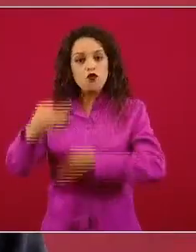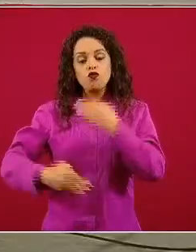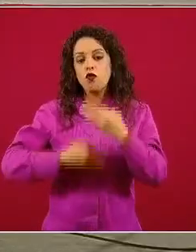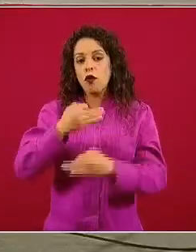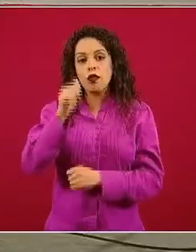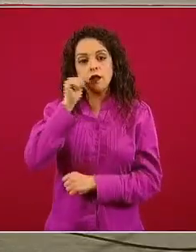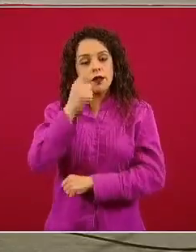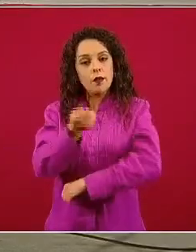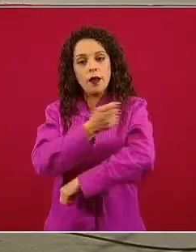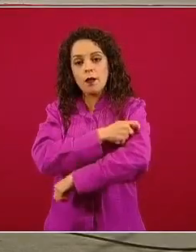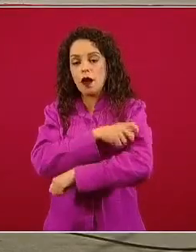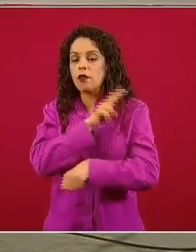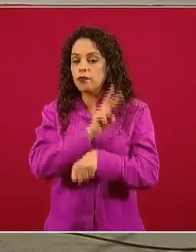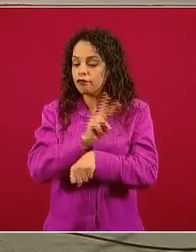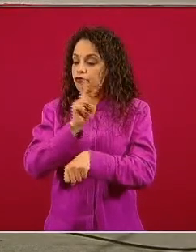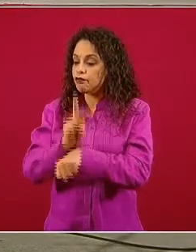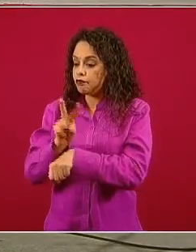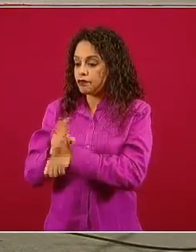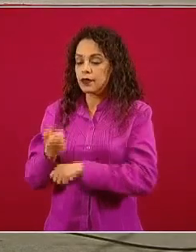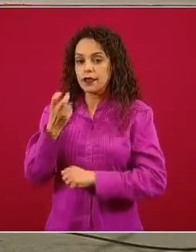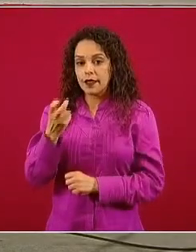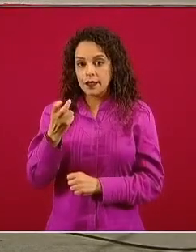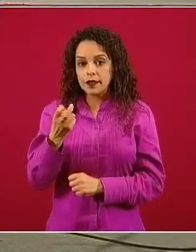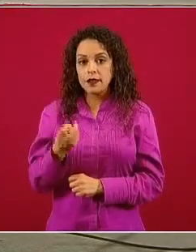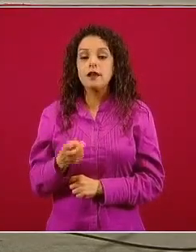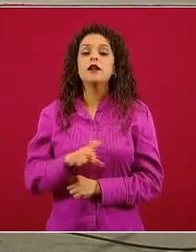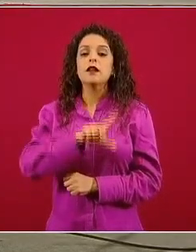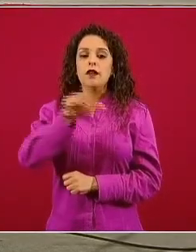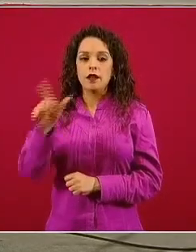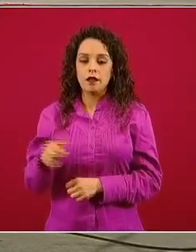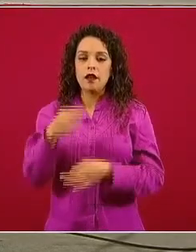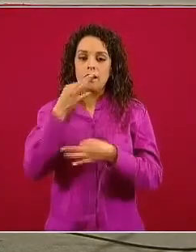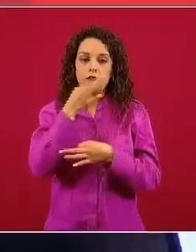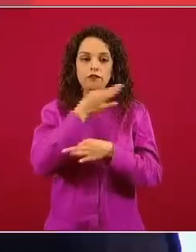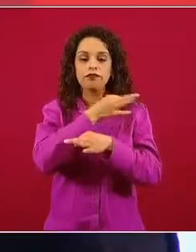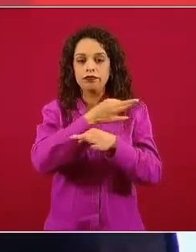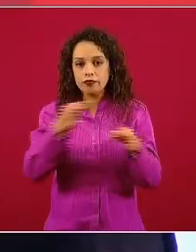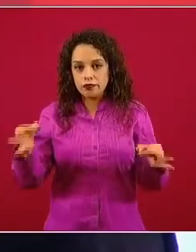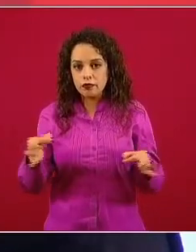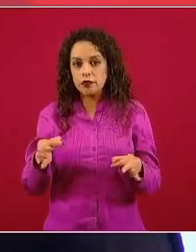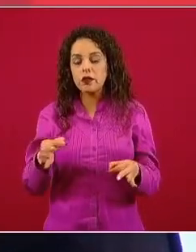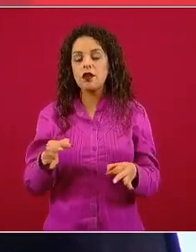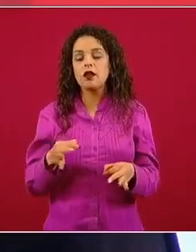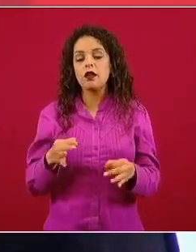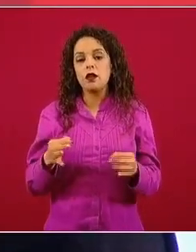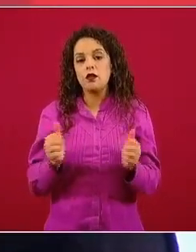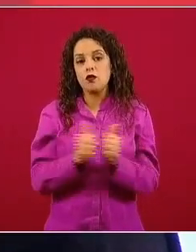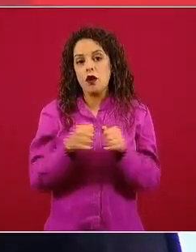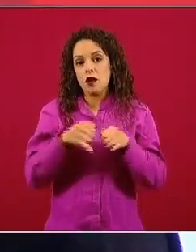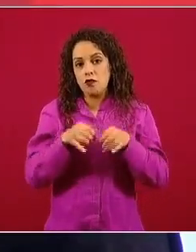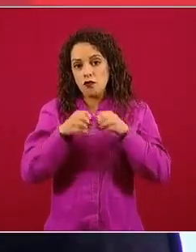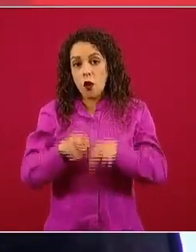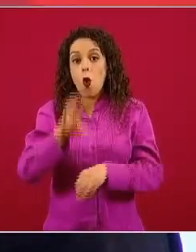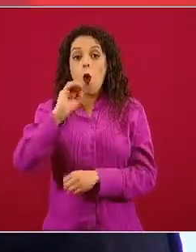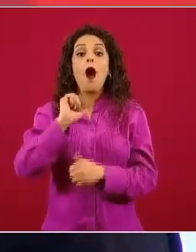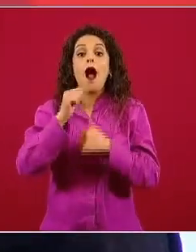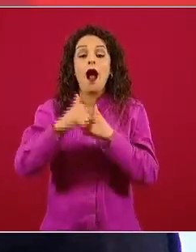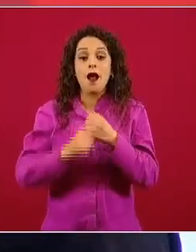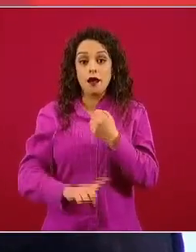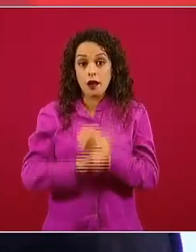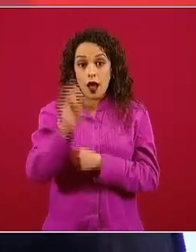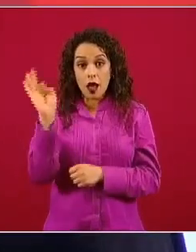monitoreando esto y en su momento pues emitiendo alertamientos o información que pudiera llevar